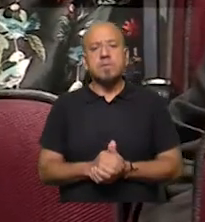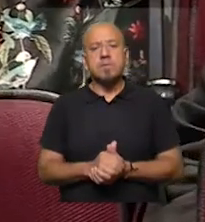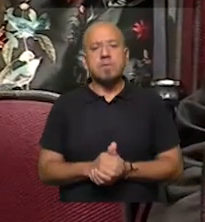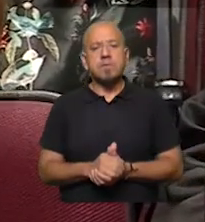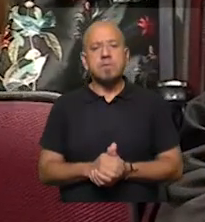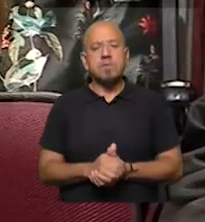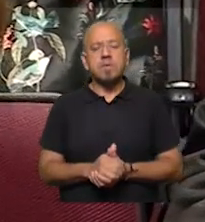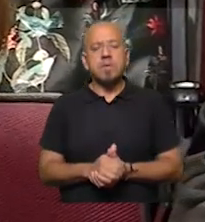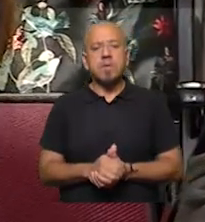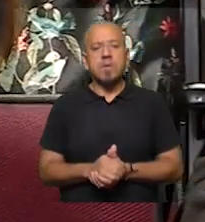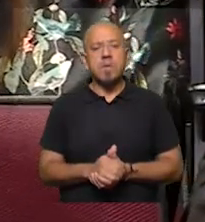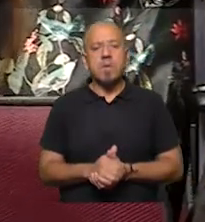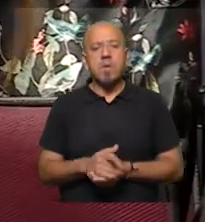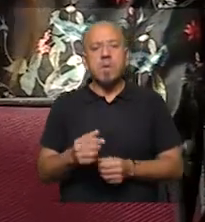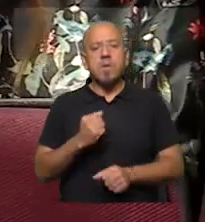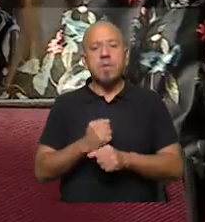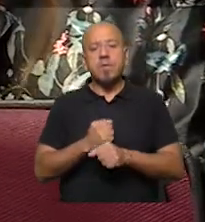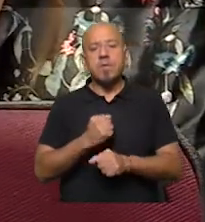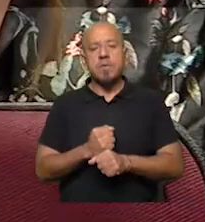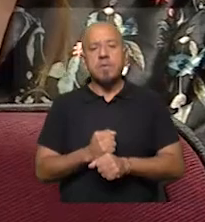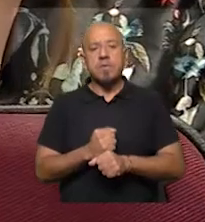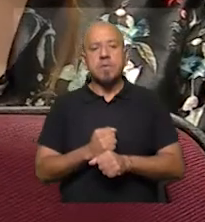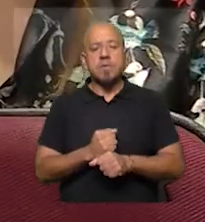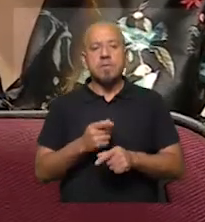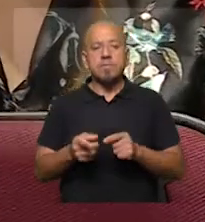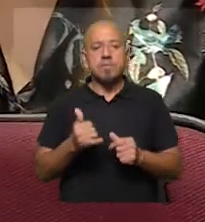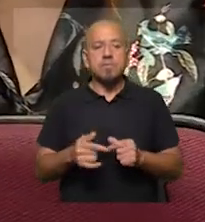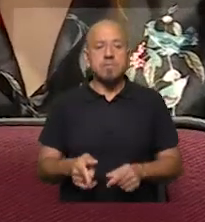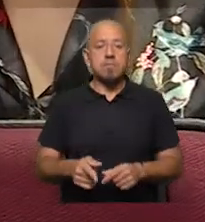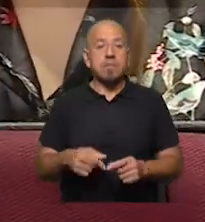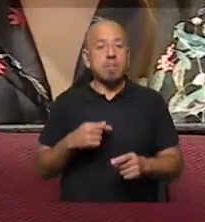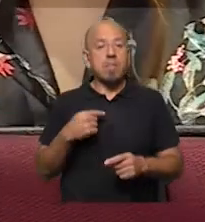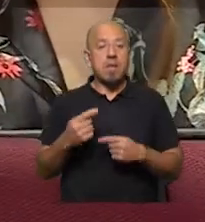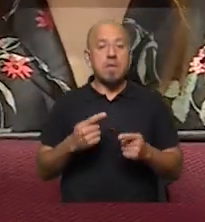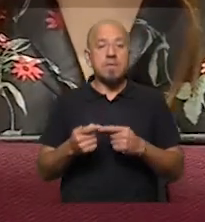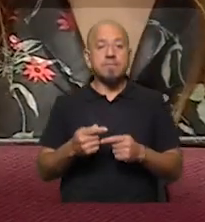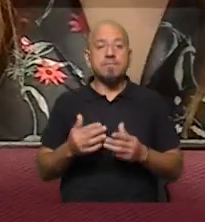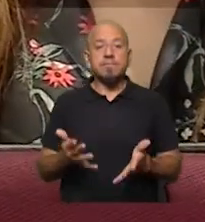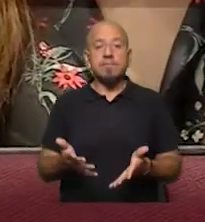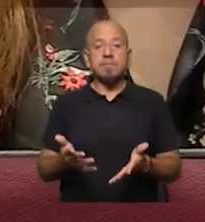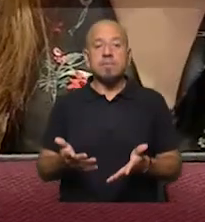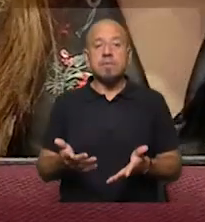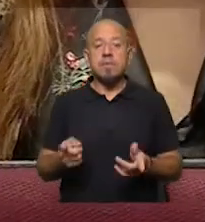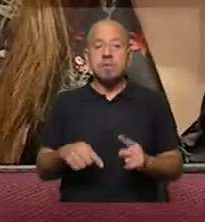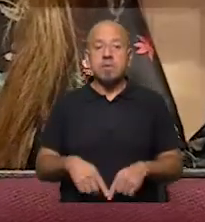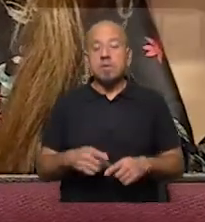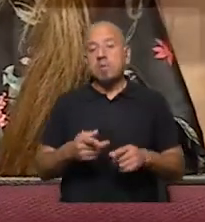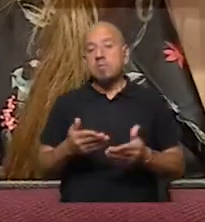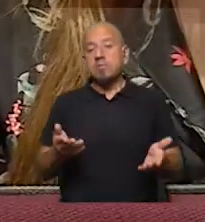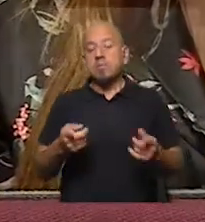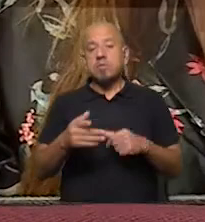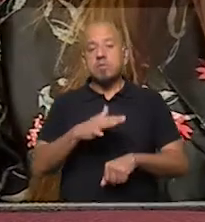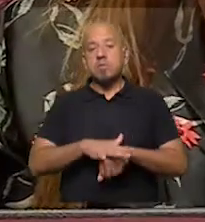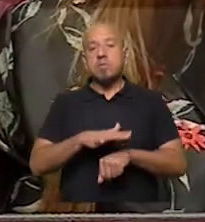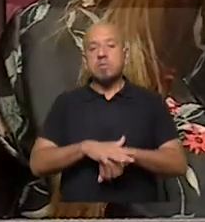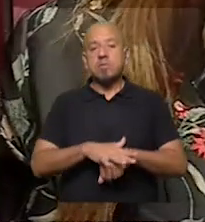realidad es una obra que mantiene su vigencia, como decía Graciela, y es más, creo que se ha redimensionado la obra. En aquel